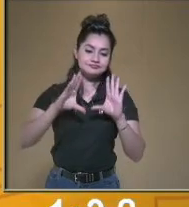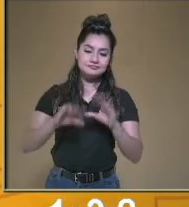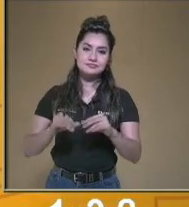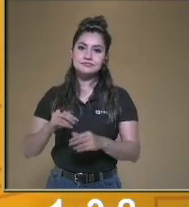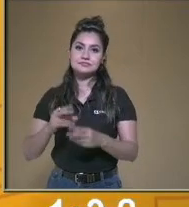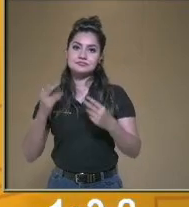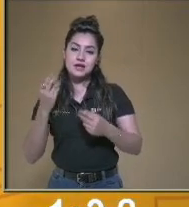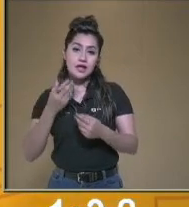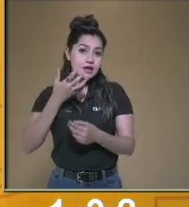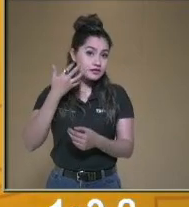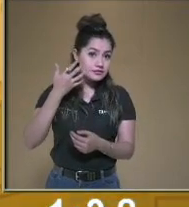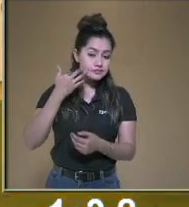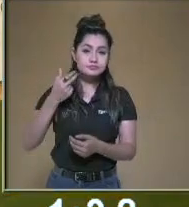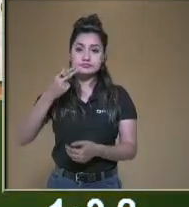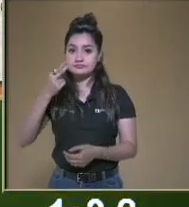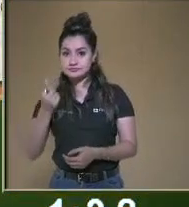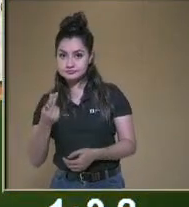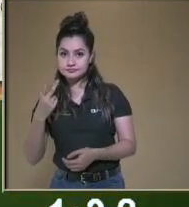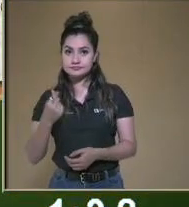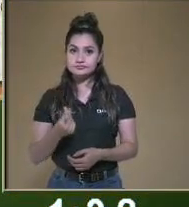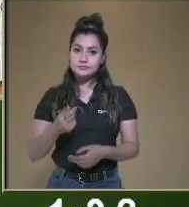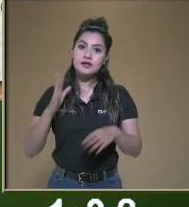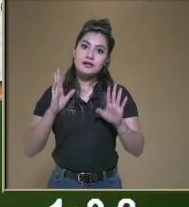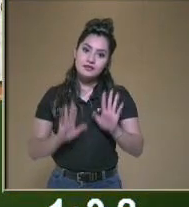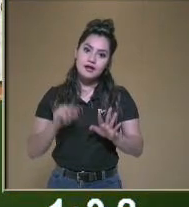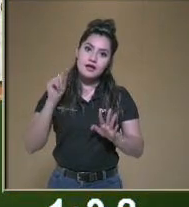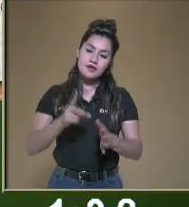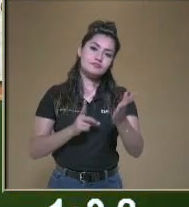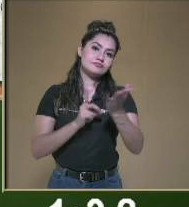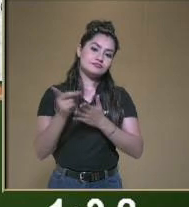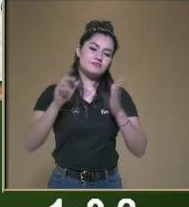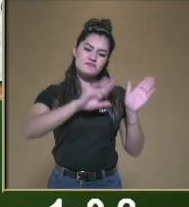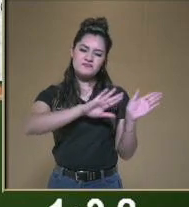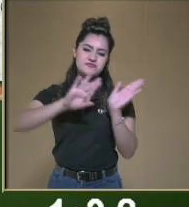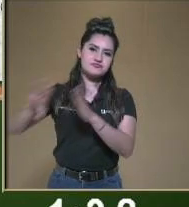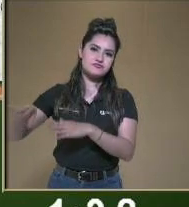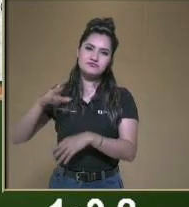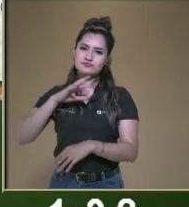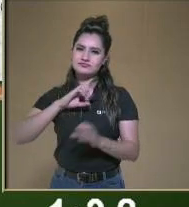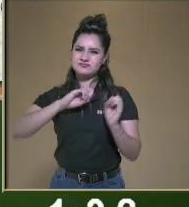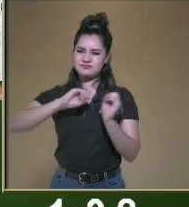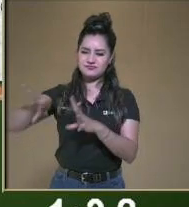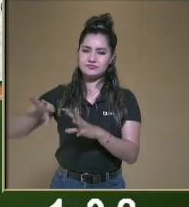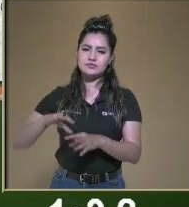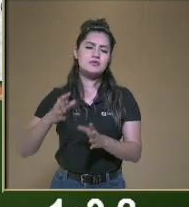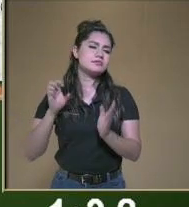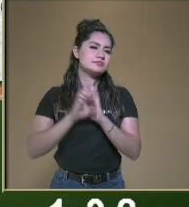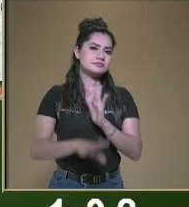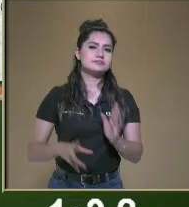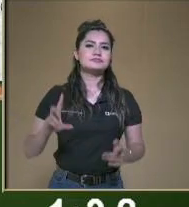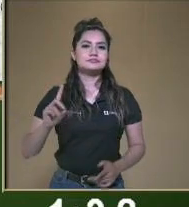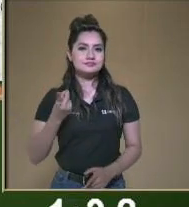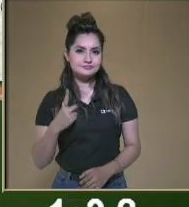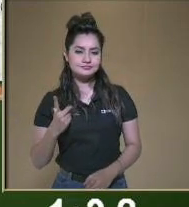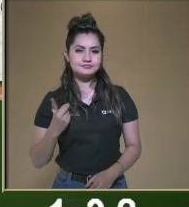de entonces empiezan a deshacerse de ellos, ¿verdad? Y están las fechas como diciembre, están las fechas